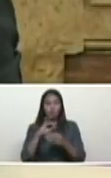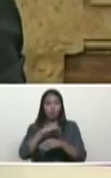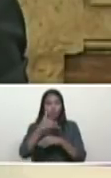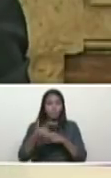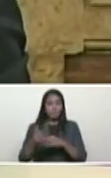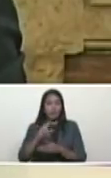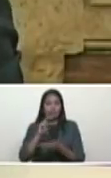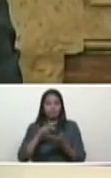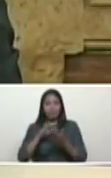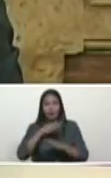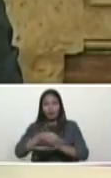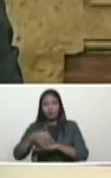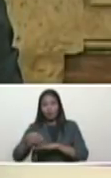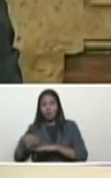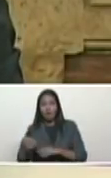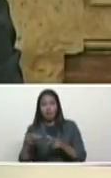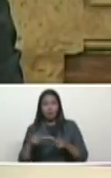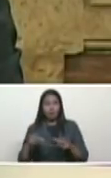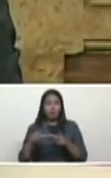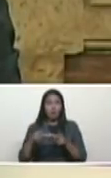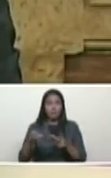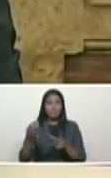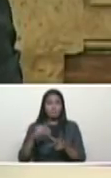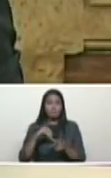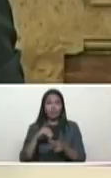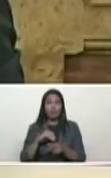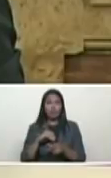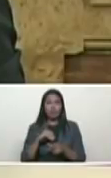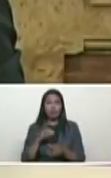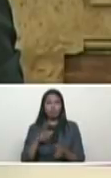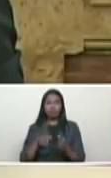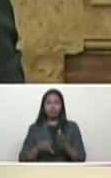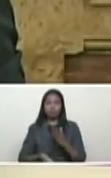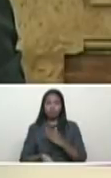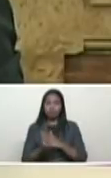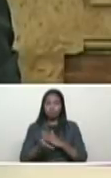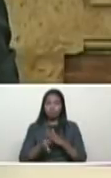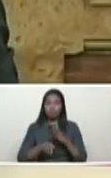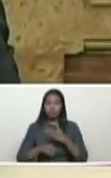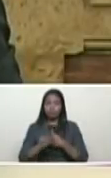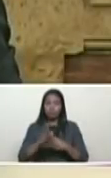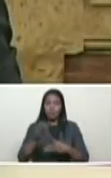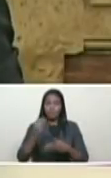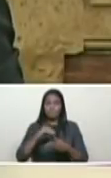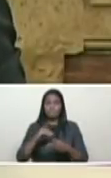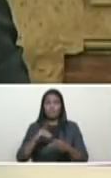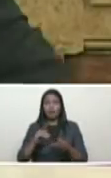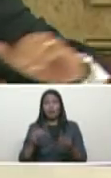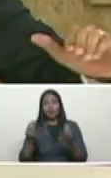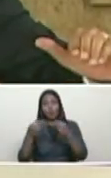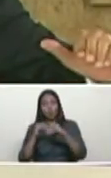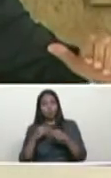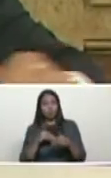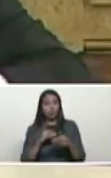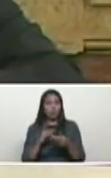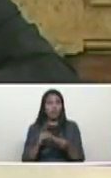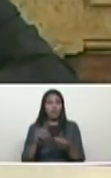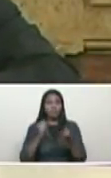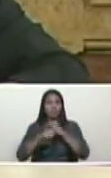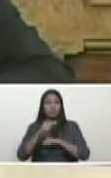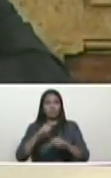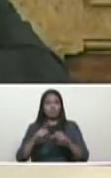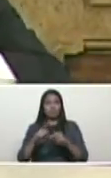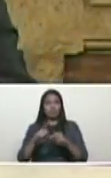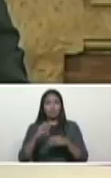regionales locales a llevar adelante desde el consejo de seguridad defensa nacional un gran plan